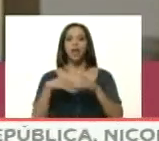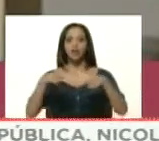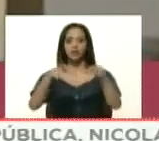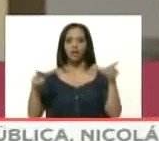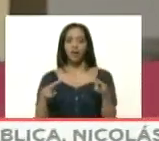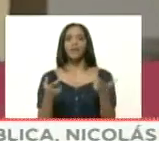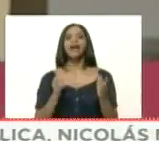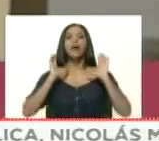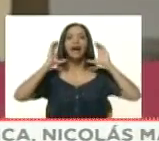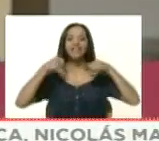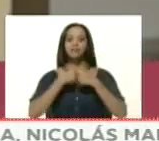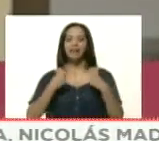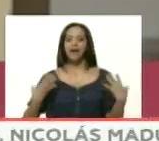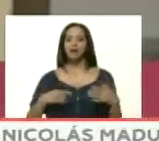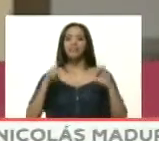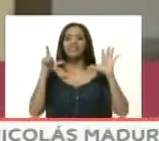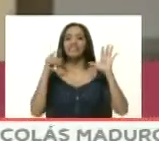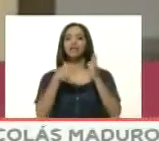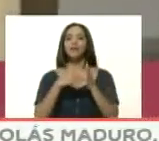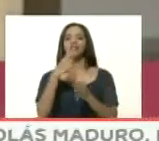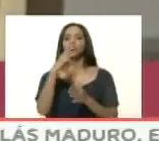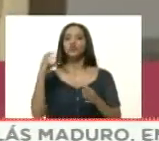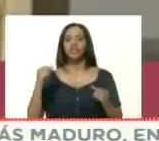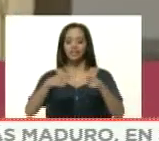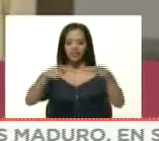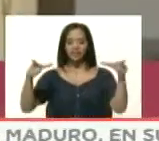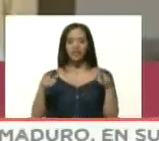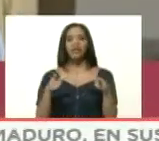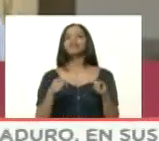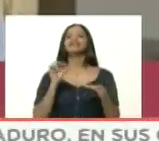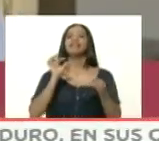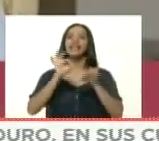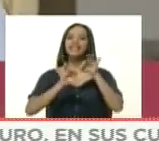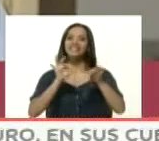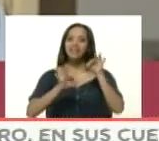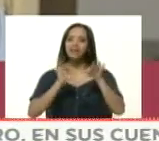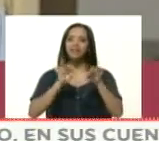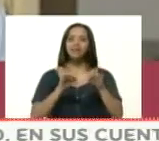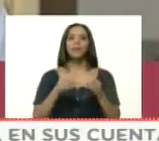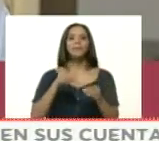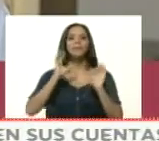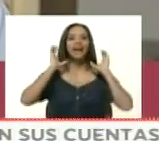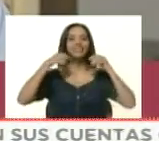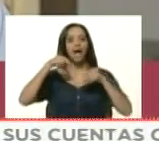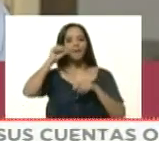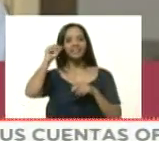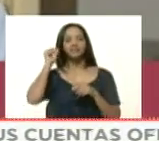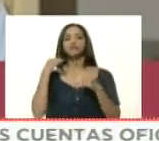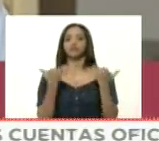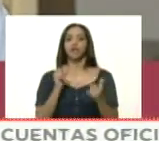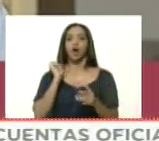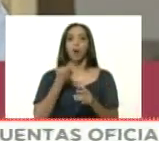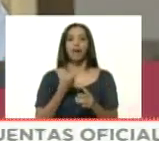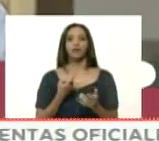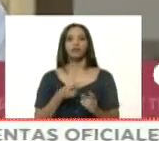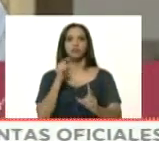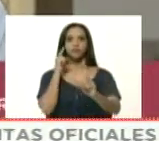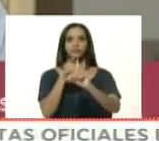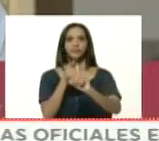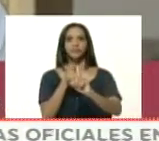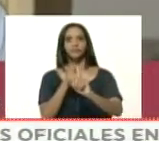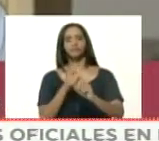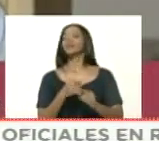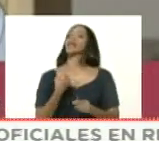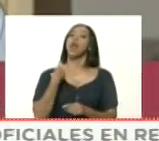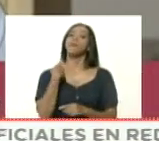blanco y 7.200 hectáreas de semilla para maíz amarillo. Ya Guárico tomó la batuta en este sentido. Es